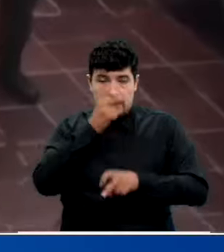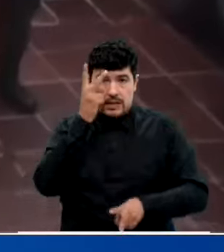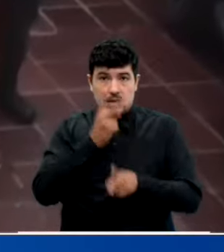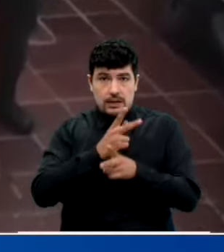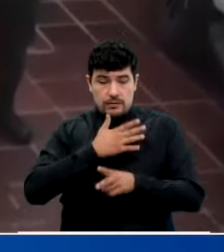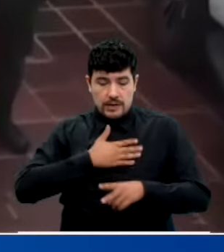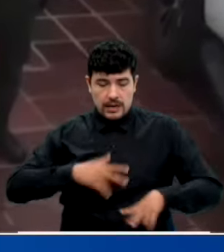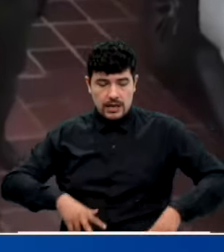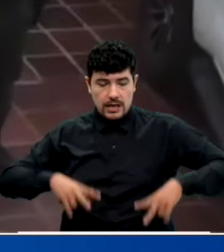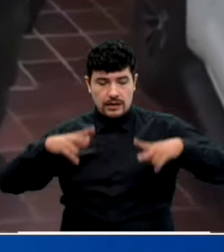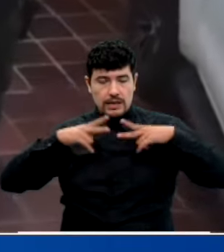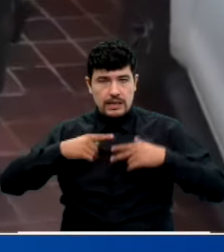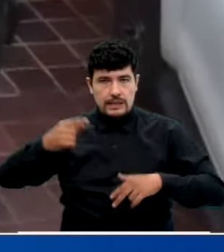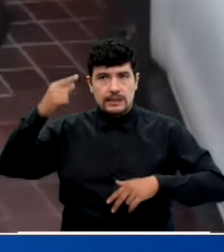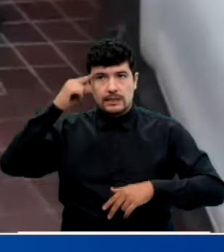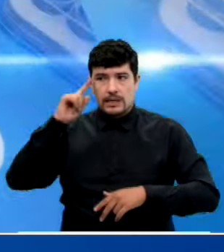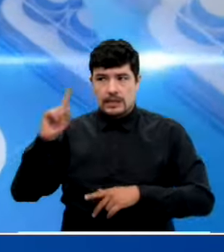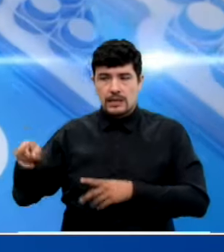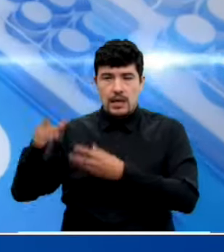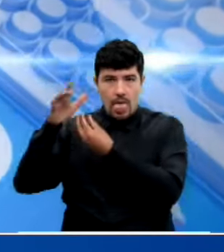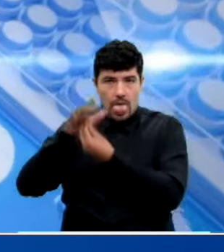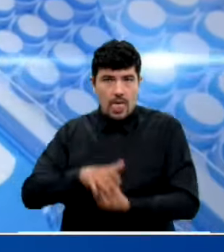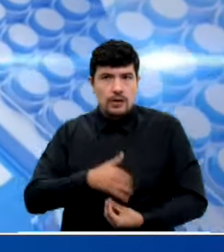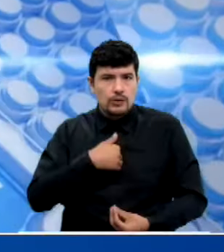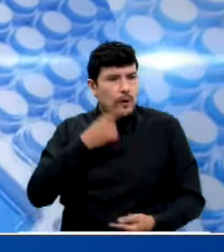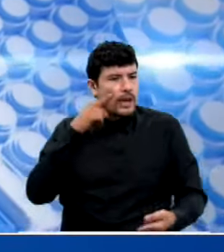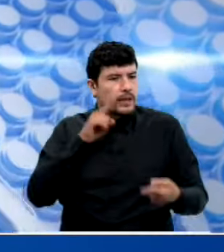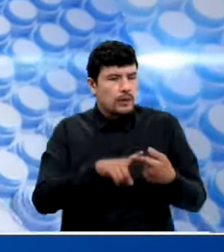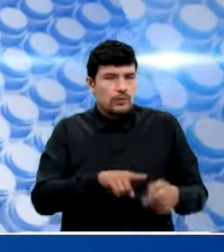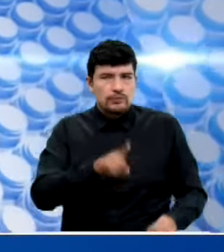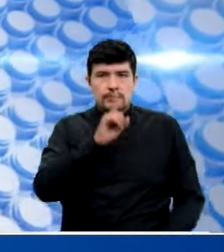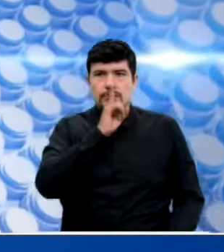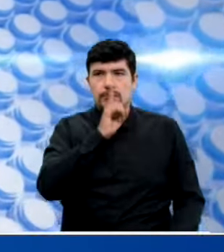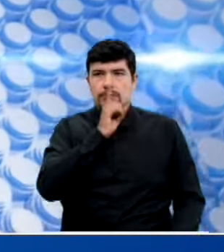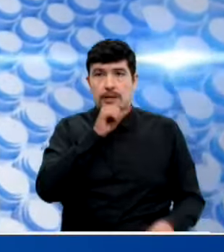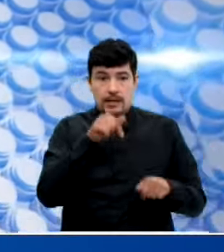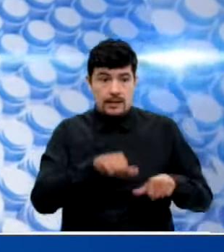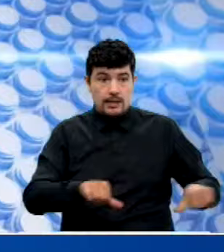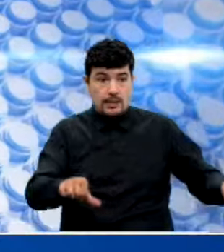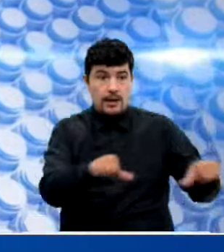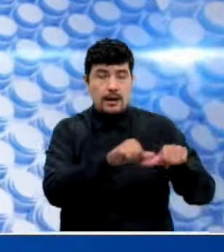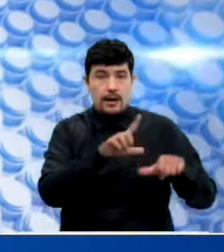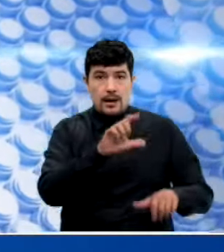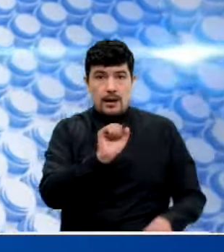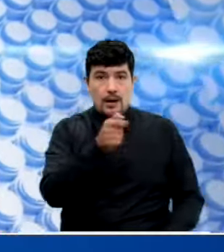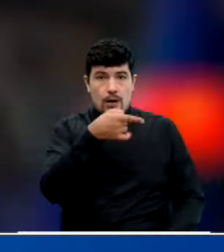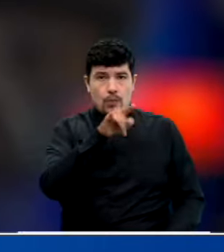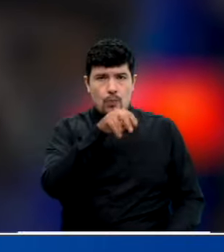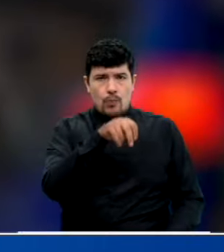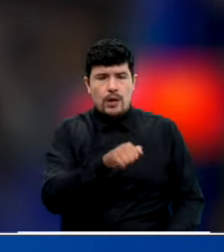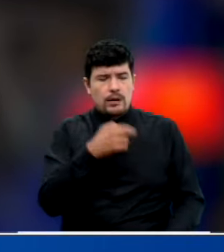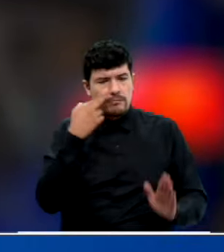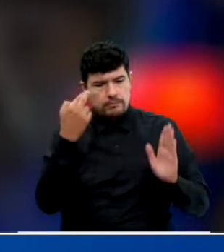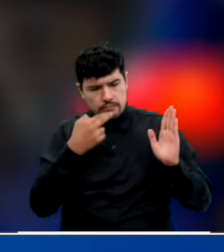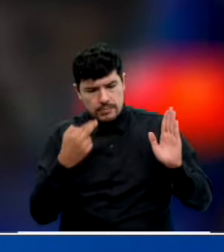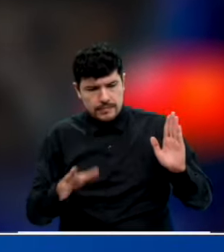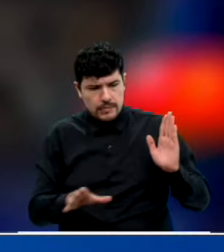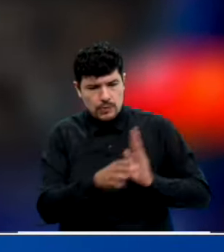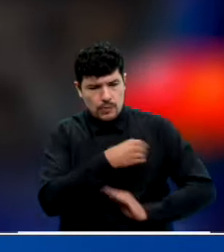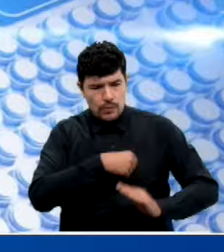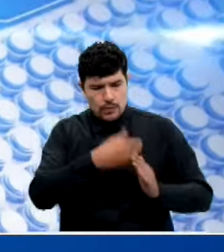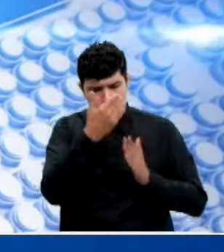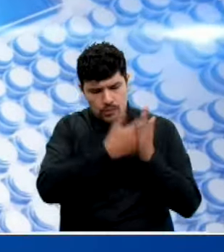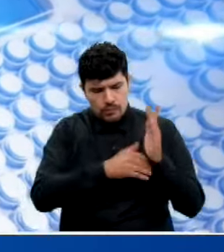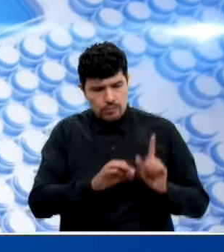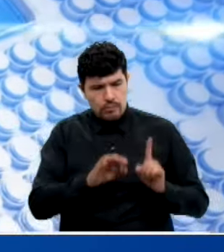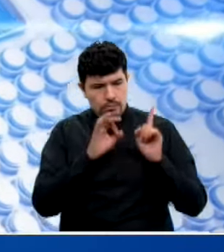considera una persecución para silenciarlo. Según su relato, en el sector de La Laguna los detuvieron, verificaron que la documentación estuviera